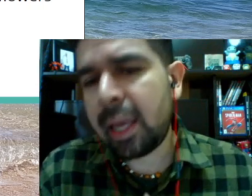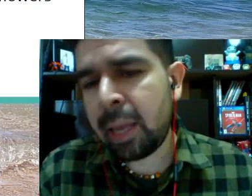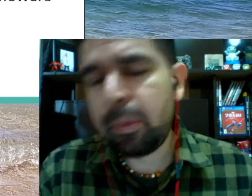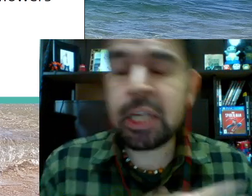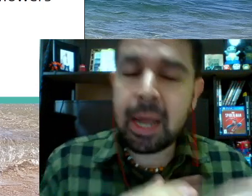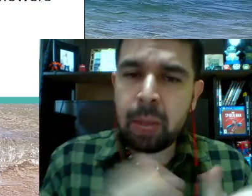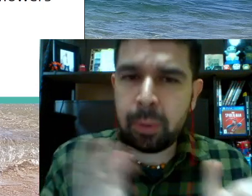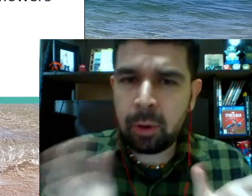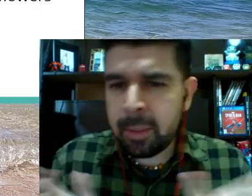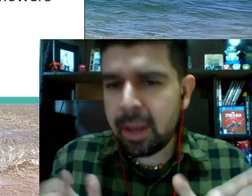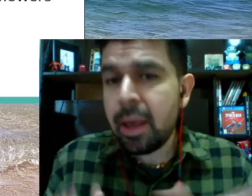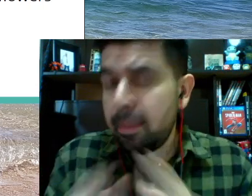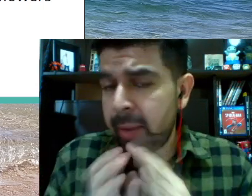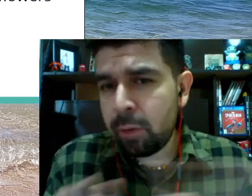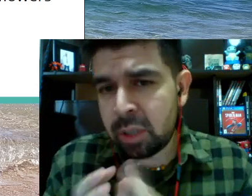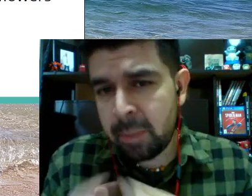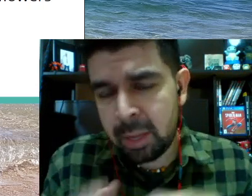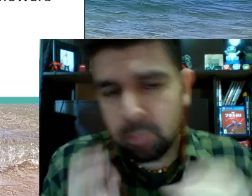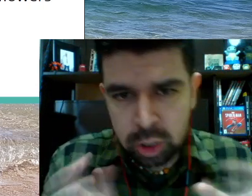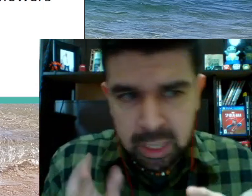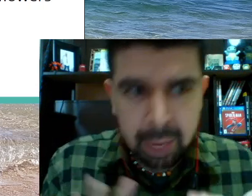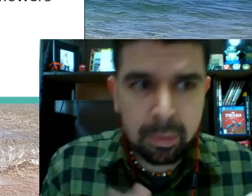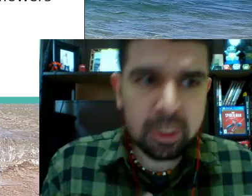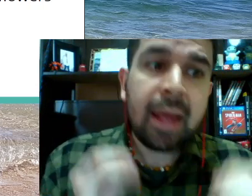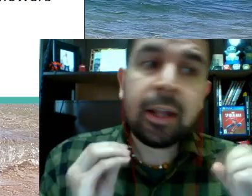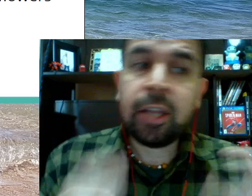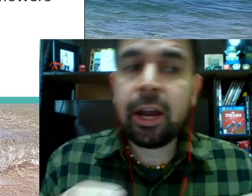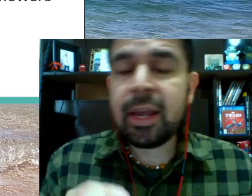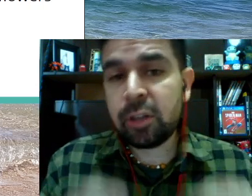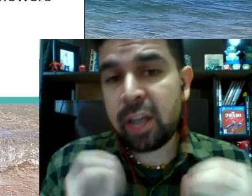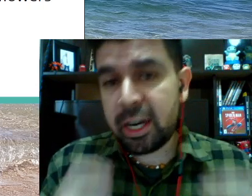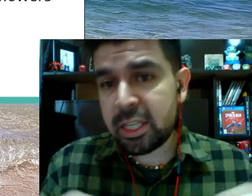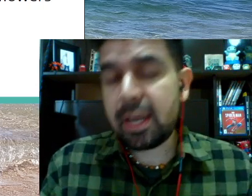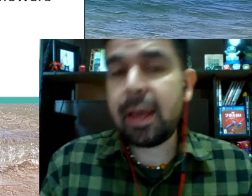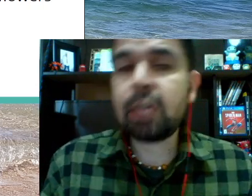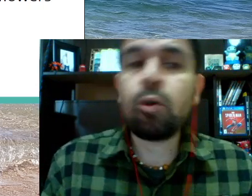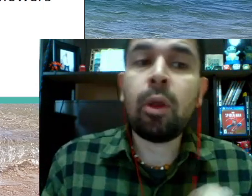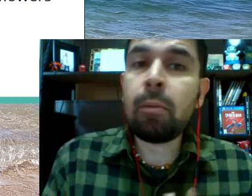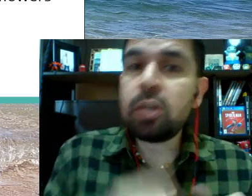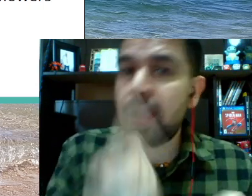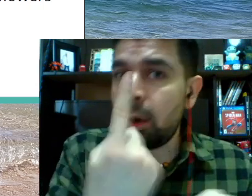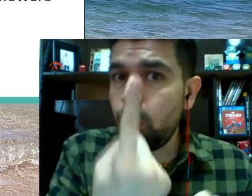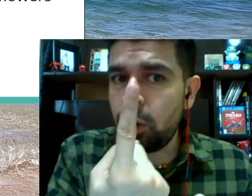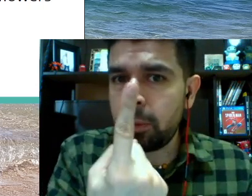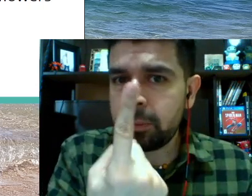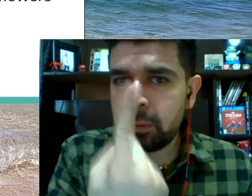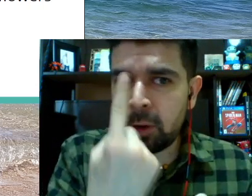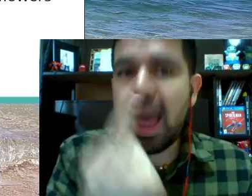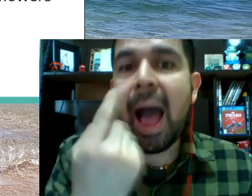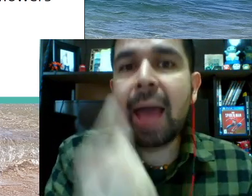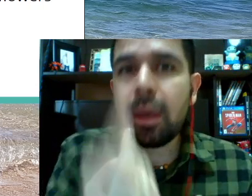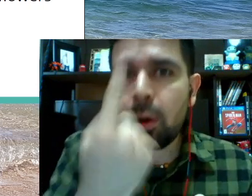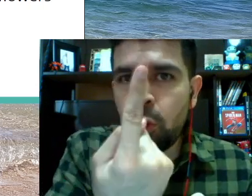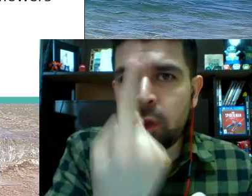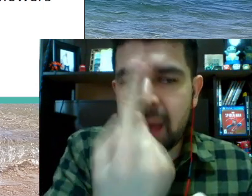ejemplos y en el programa veremos también muchos ejemplos de readers es cuando hablamos de uno lo que